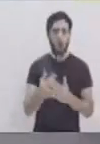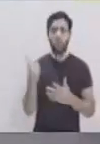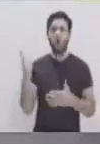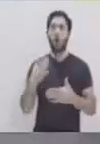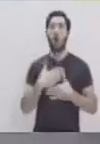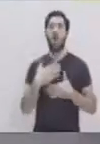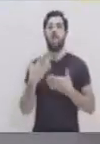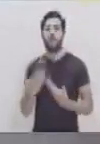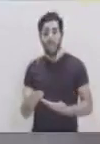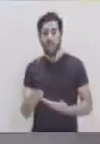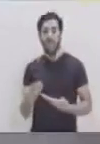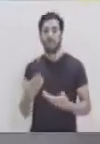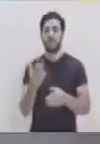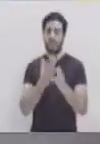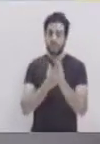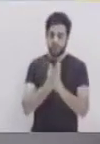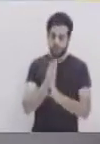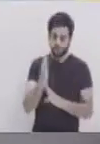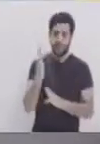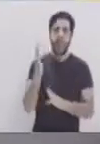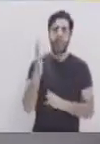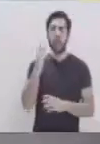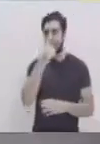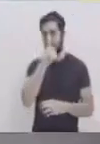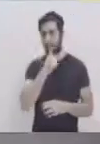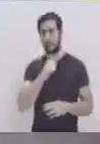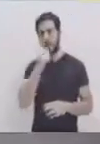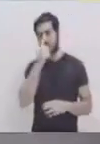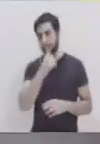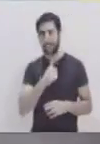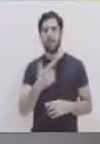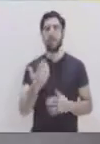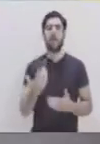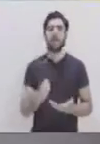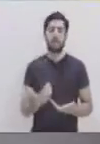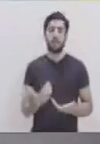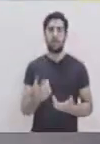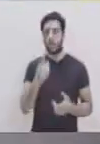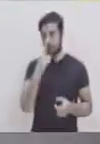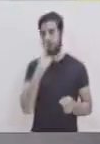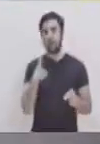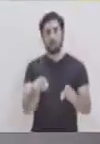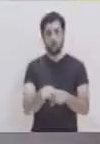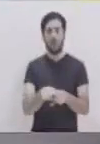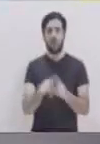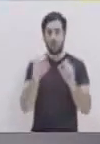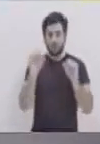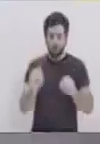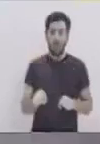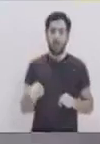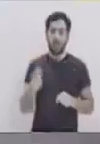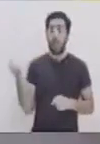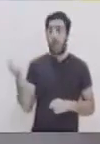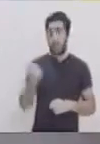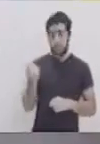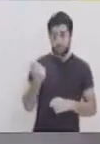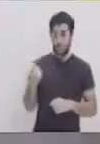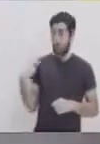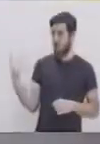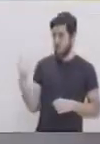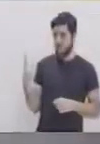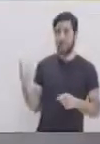los aspectos que usted mencionó, ¿verdad? De confianza, de fidelidad, de paciencia, ¿verdad? Porque muchas veces, pues, también